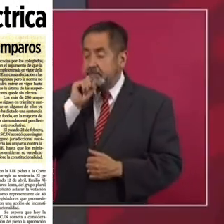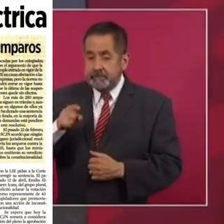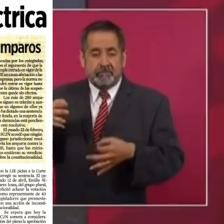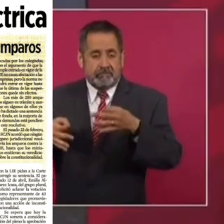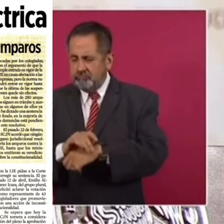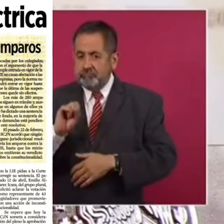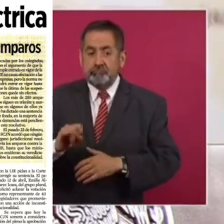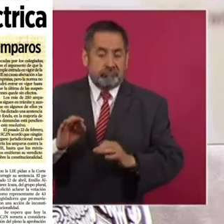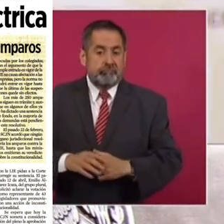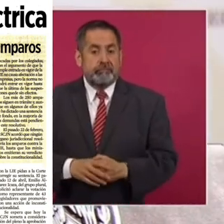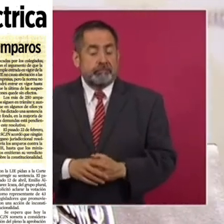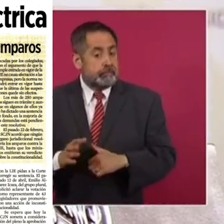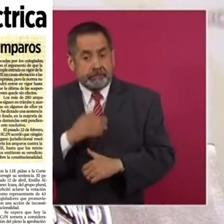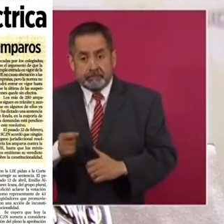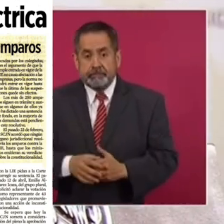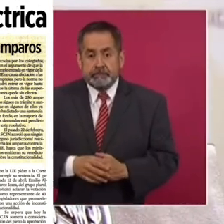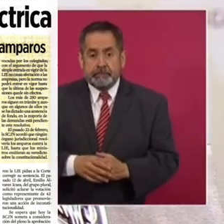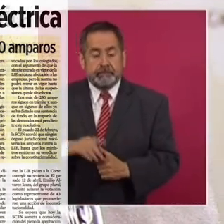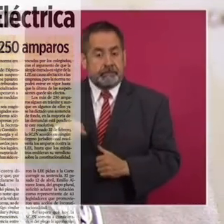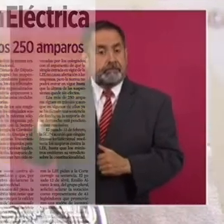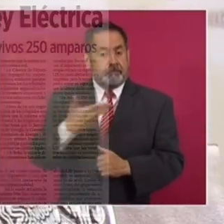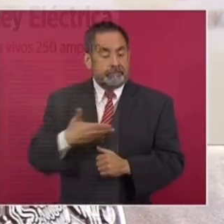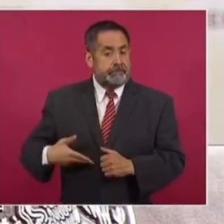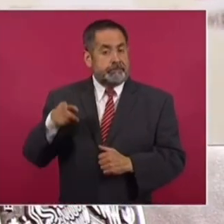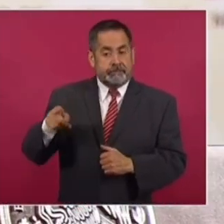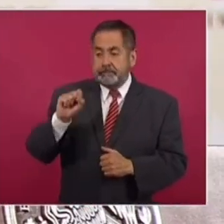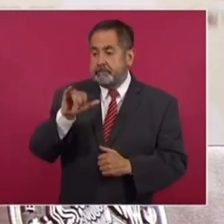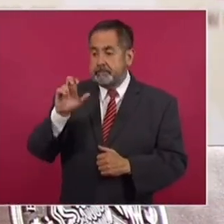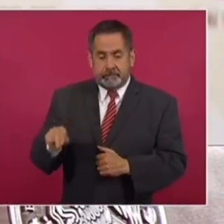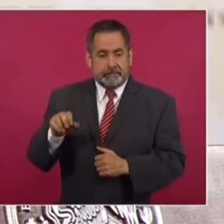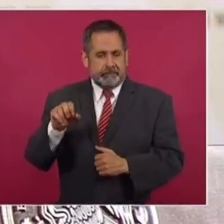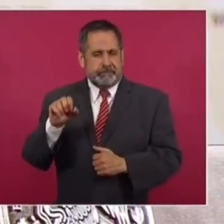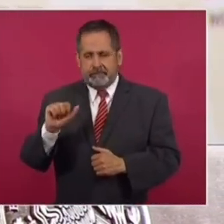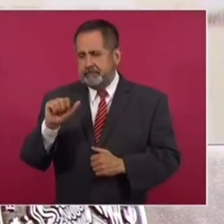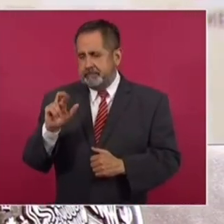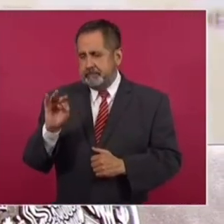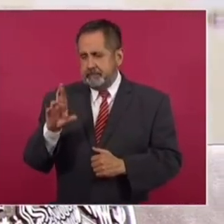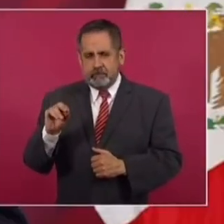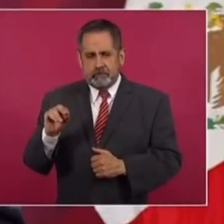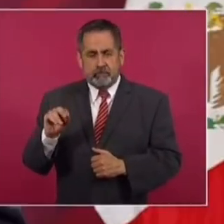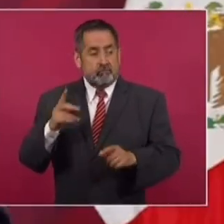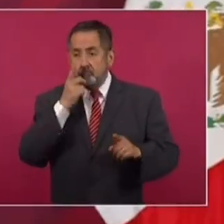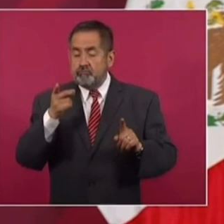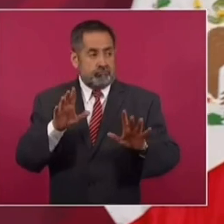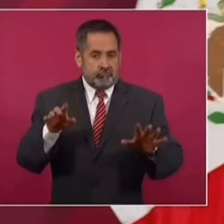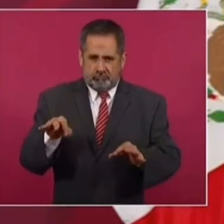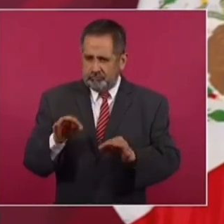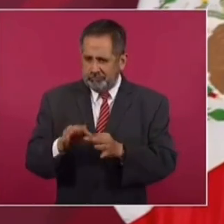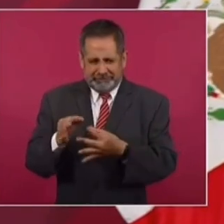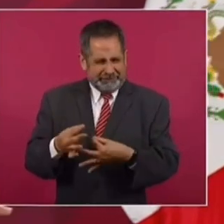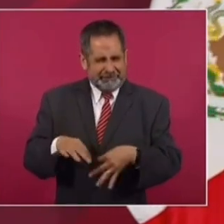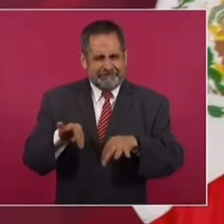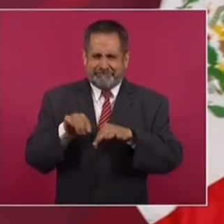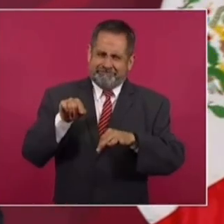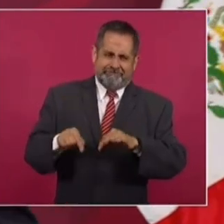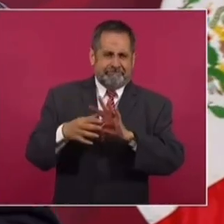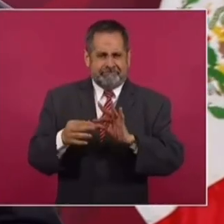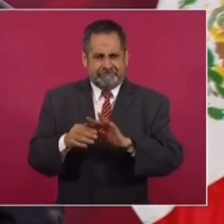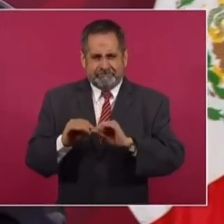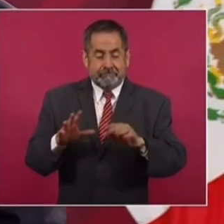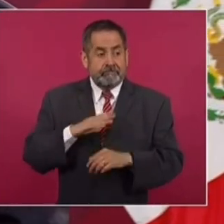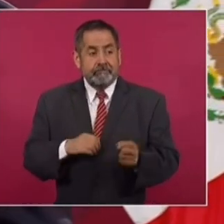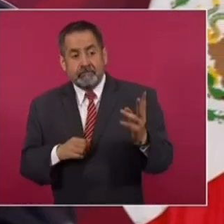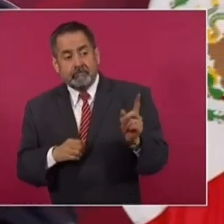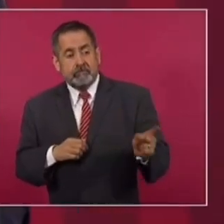corte es muy buena momento en que el presidente se activa dijo es muy importante y hay que aclararlo es